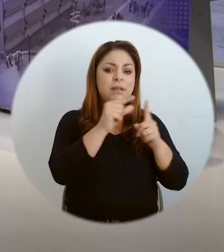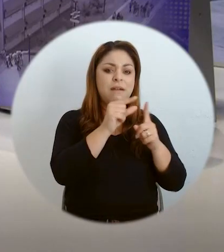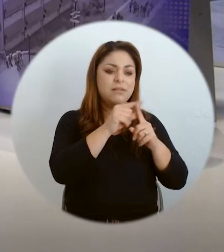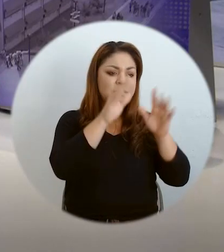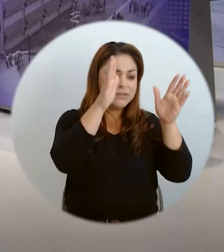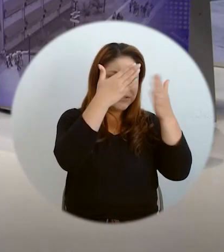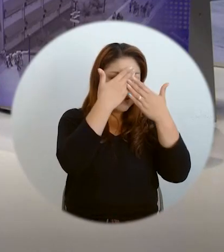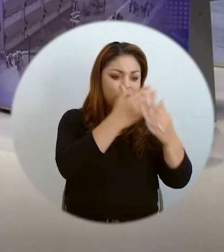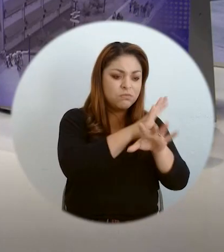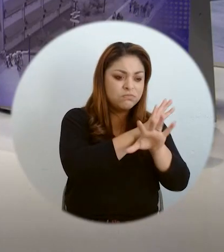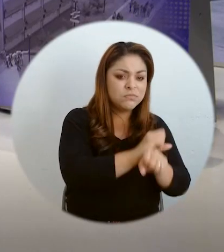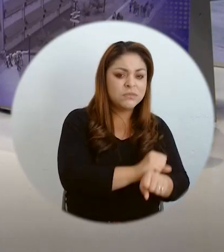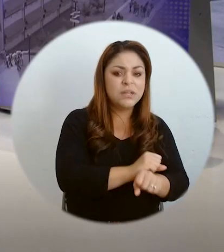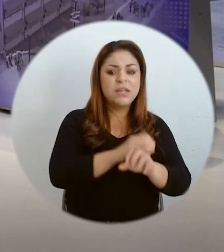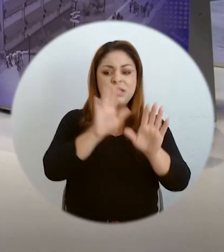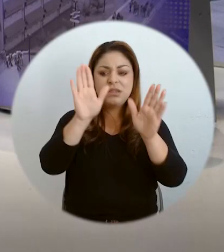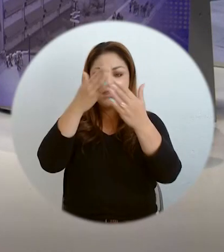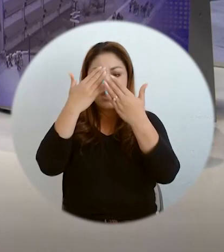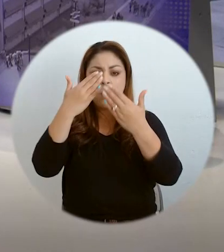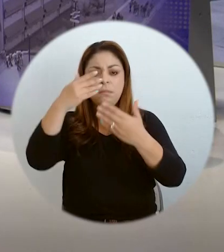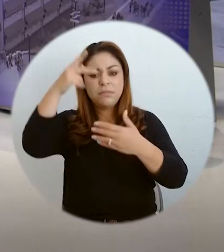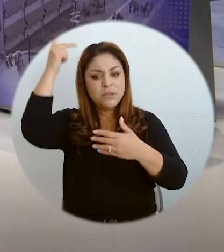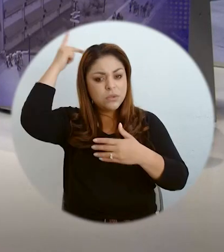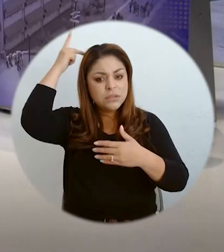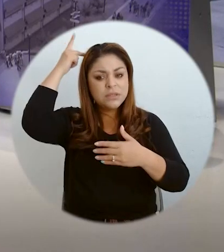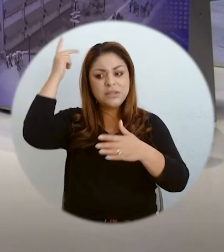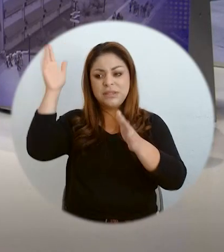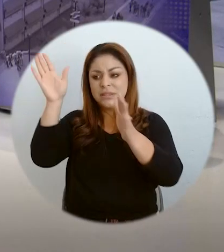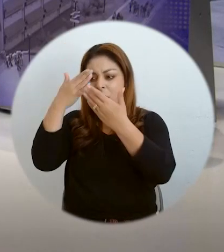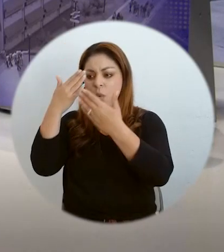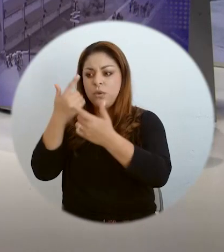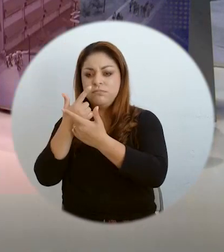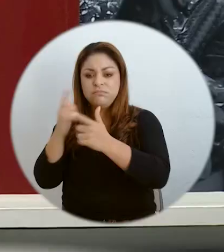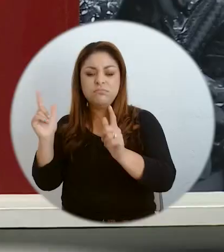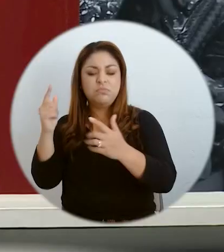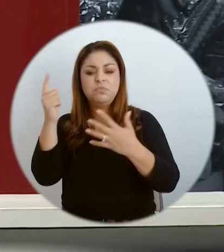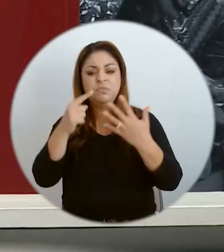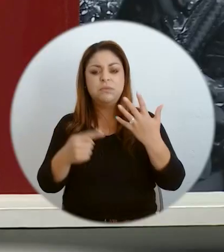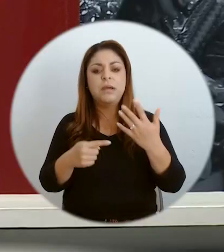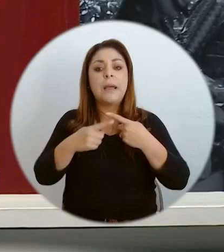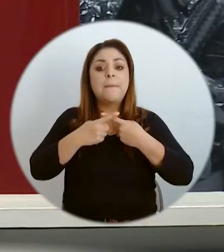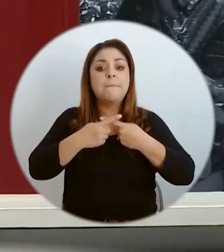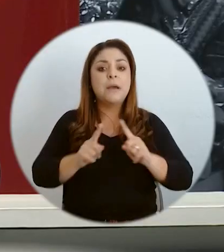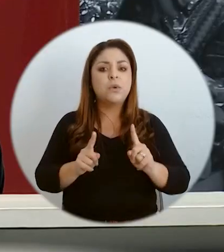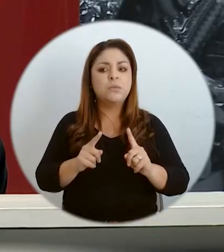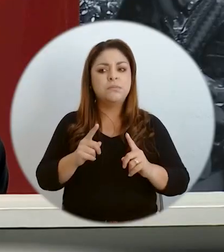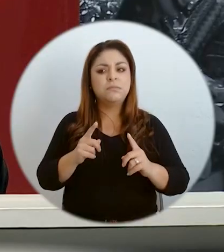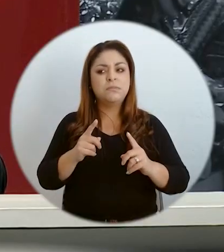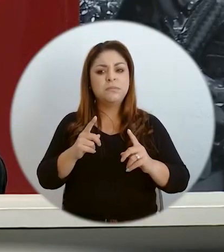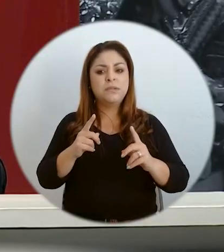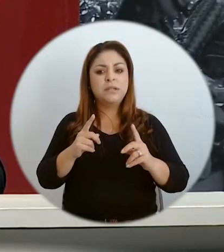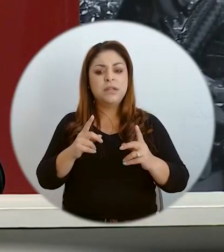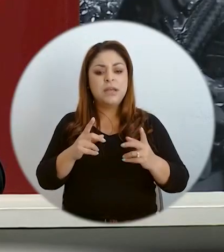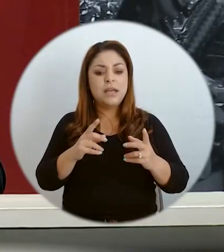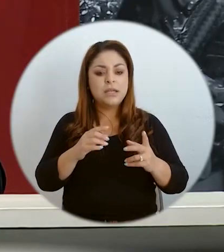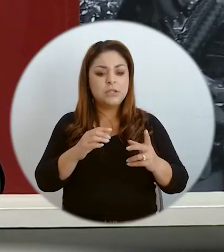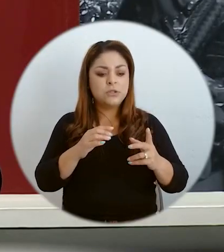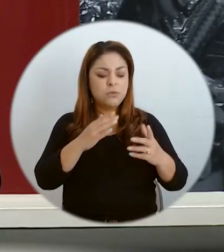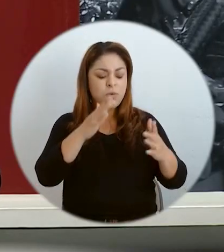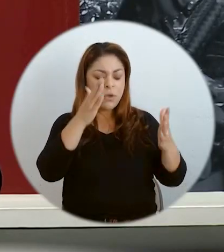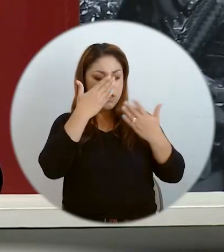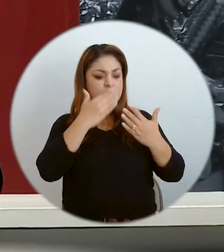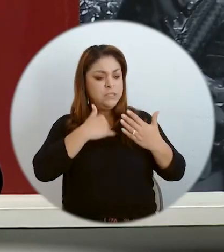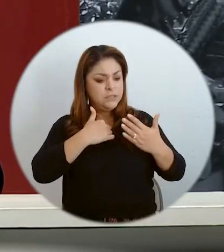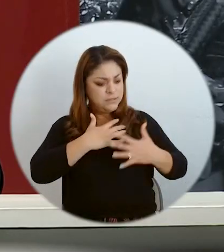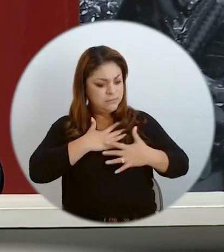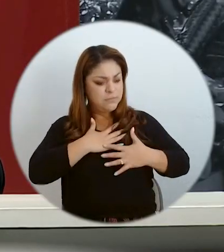neoconservadurismo, neopentecostalismo, neoliberalismo, ¿verdad? Y ese neo da la impresión de que hay algo nuevo, de que hay algo novedoso,